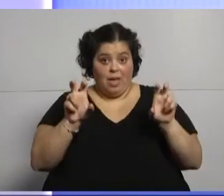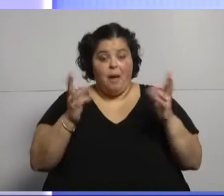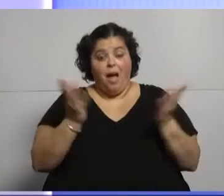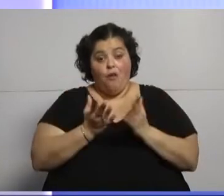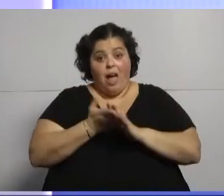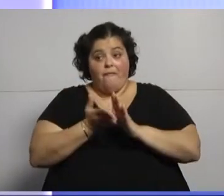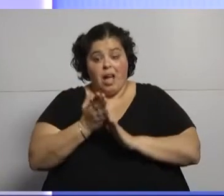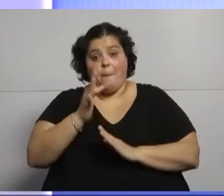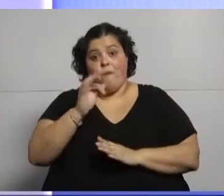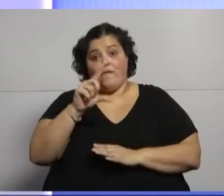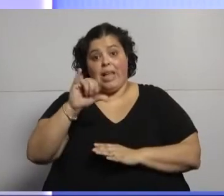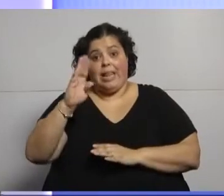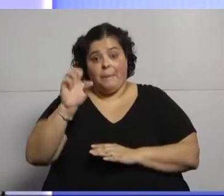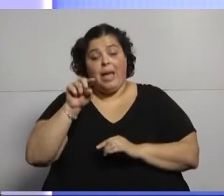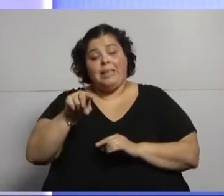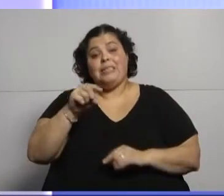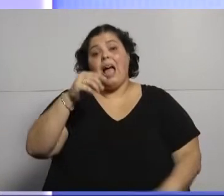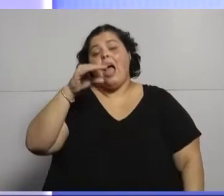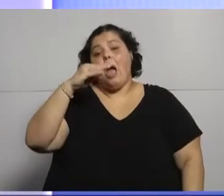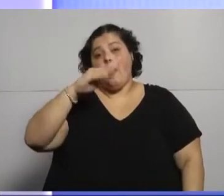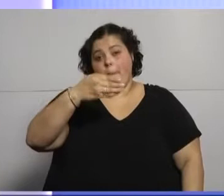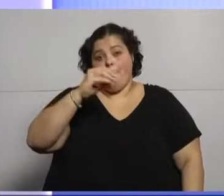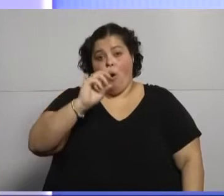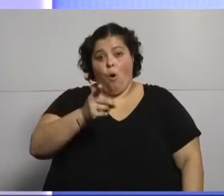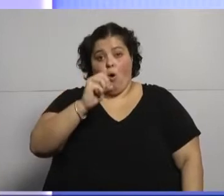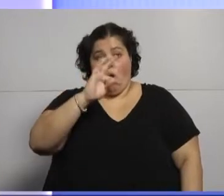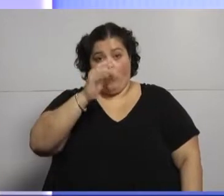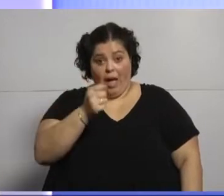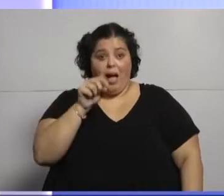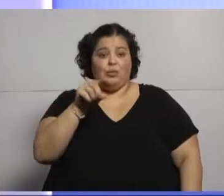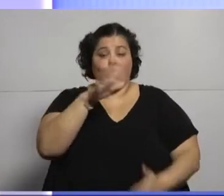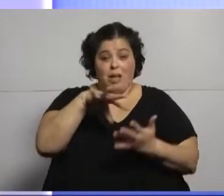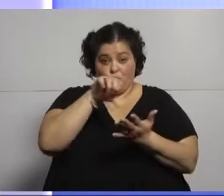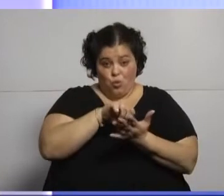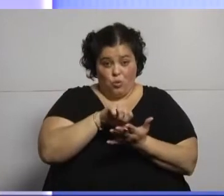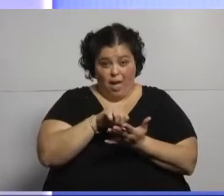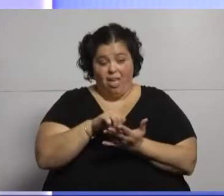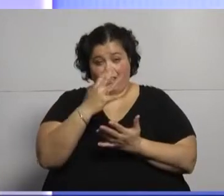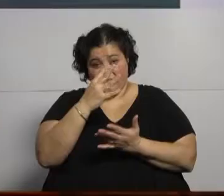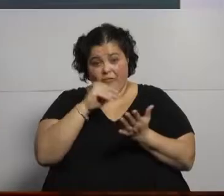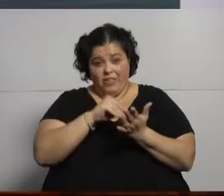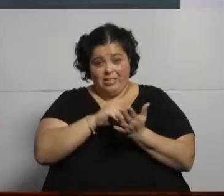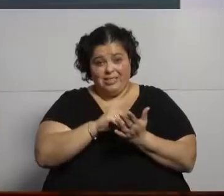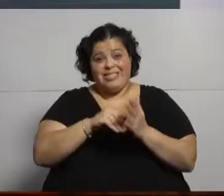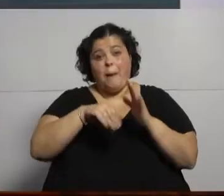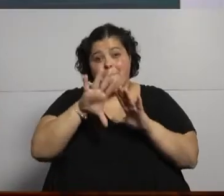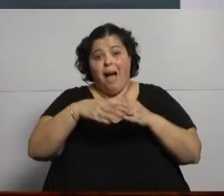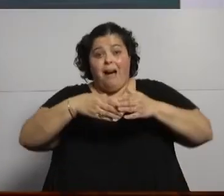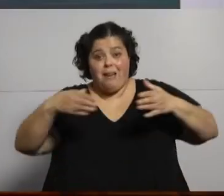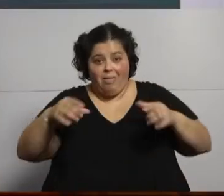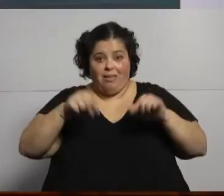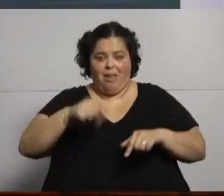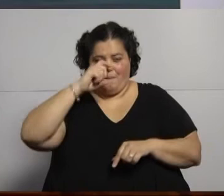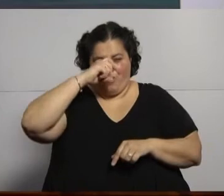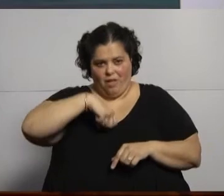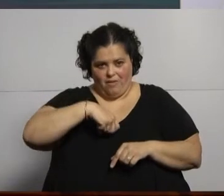ciudad 5 veces más grande que Montevideo, una población de 7 a 8 millones de habitantes, preciosa ciudad.